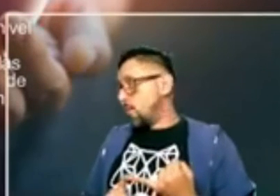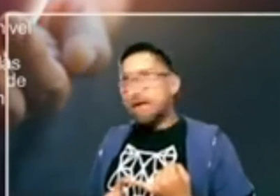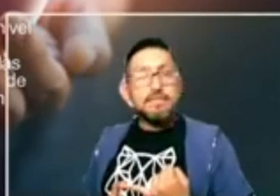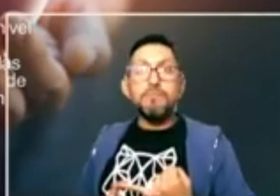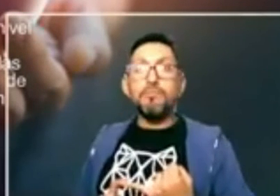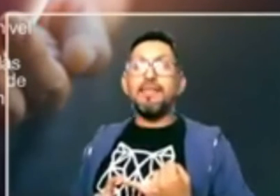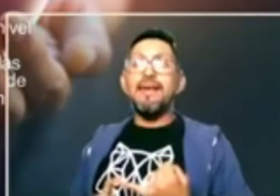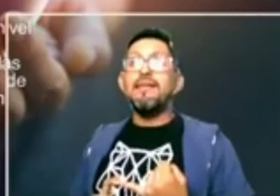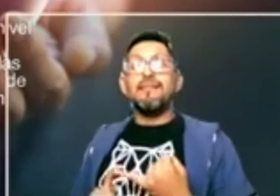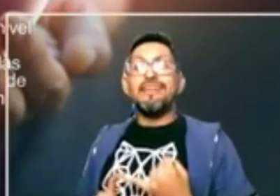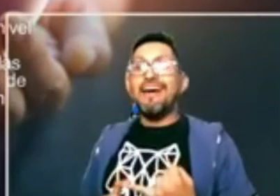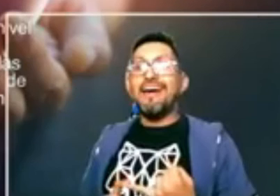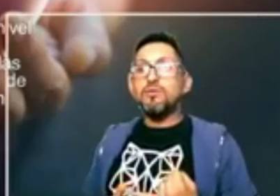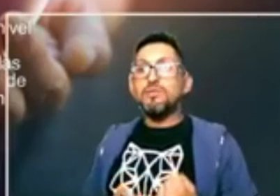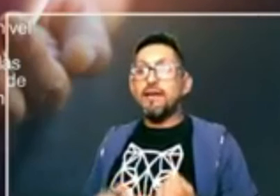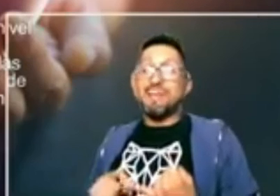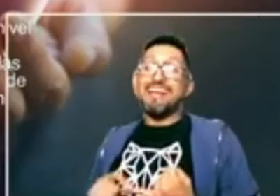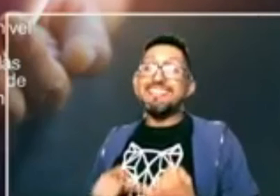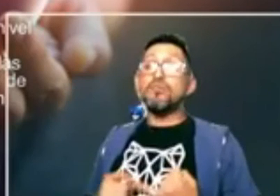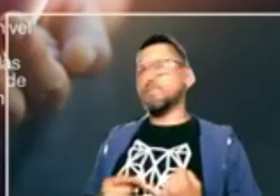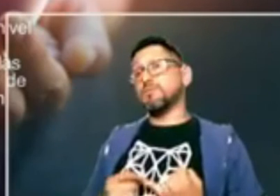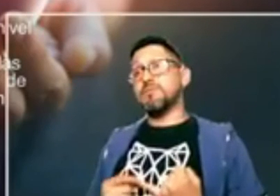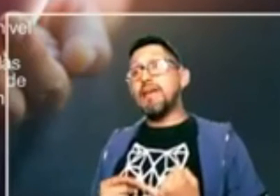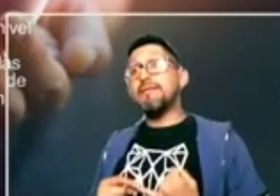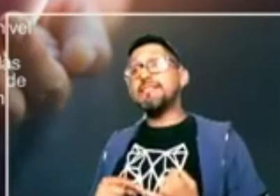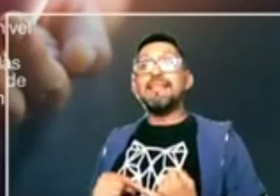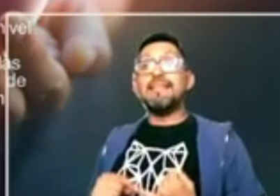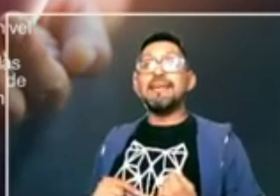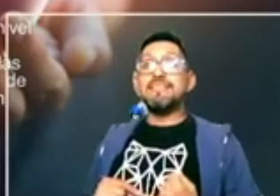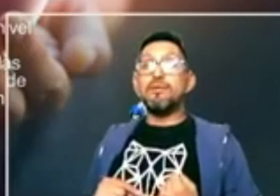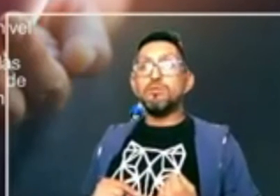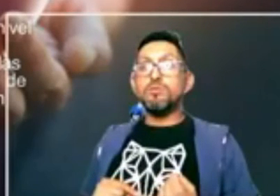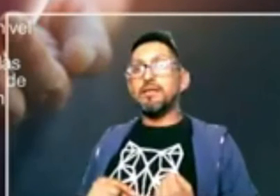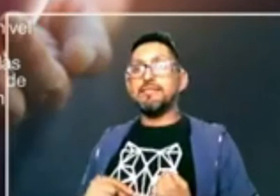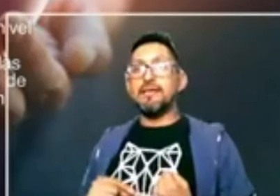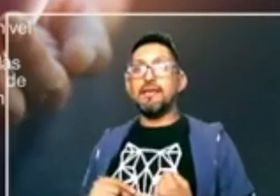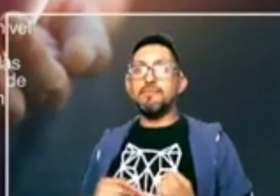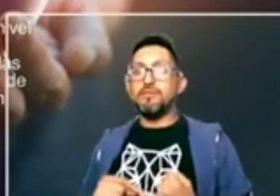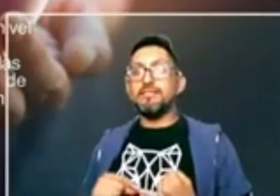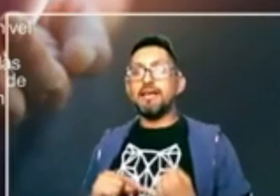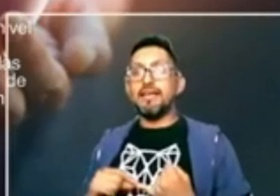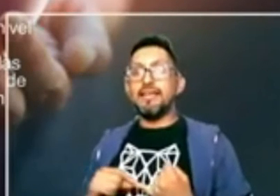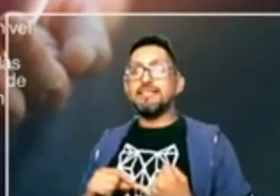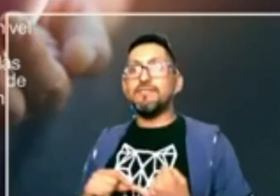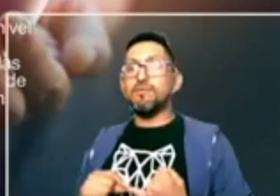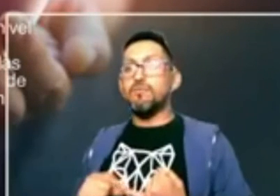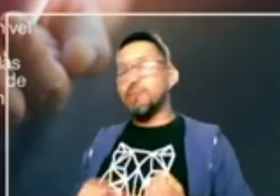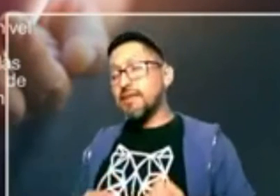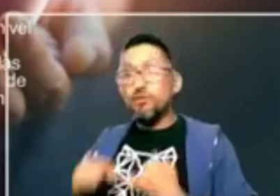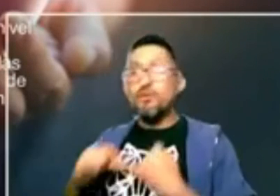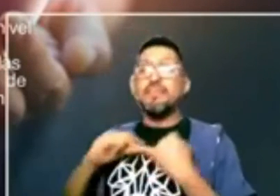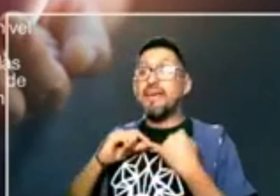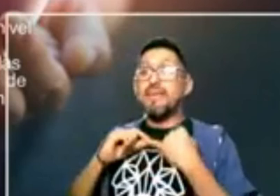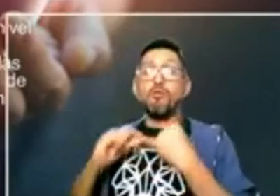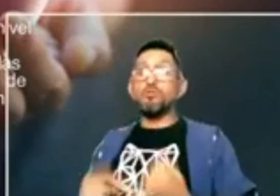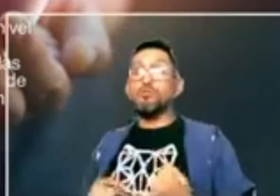Lo más que se pueda, dejar de usar o dejar de ser los responsables de que se usen emisiones de gases de efecto